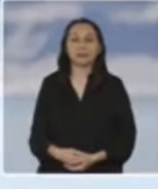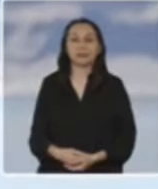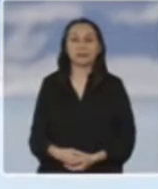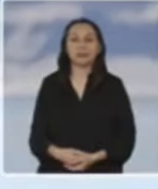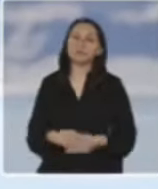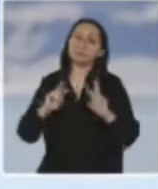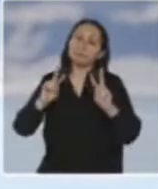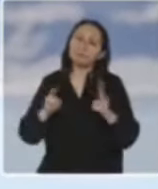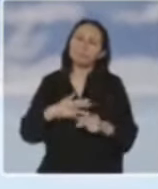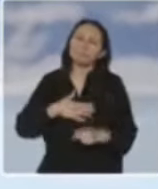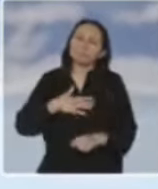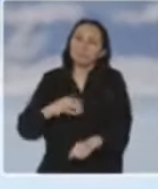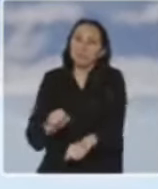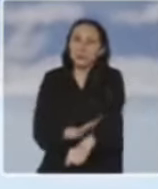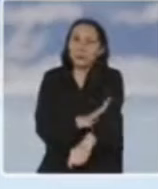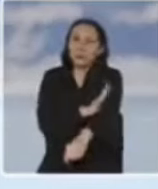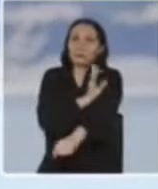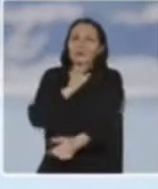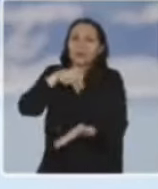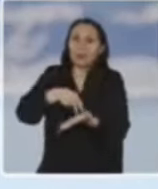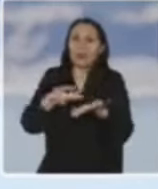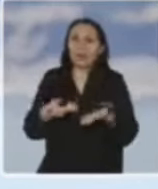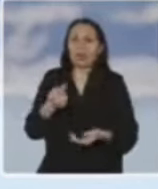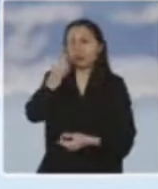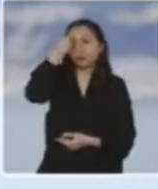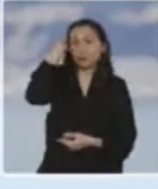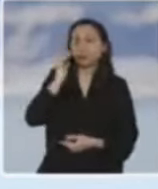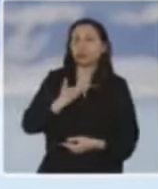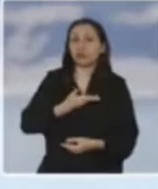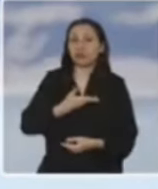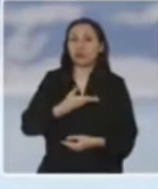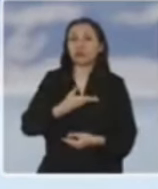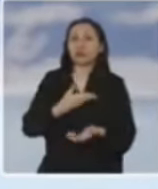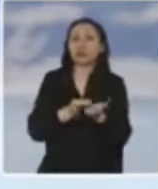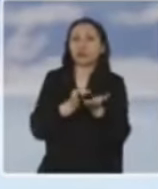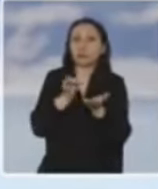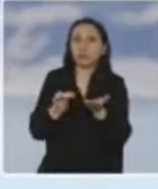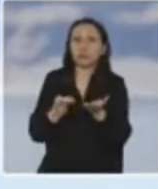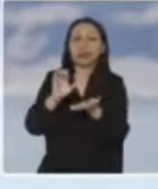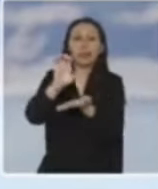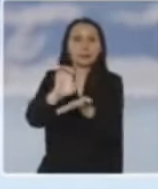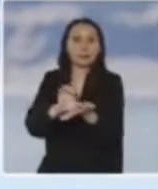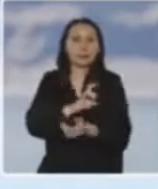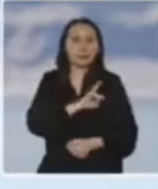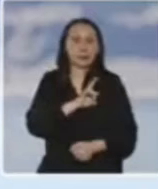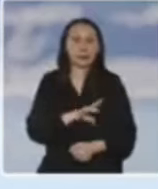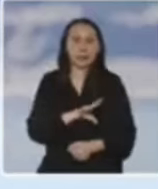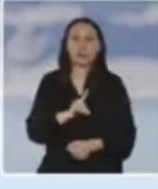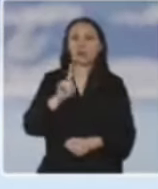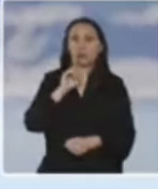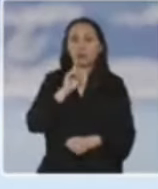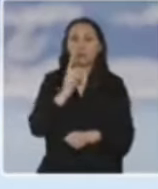es es emocionante estar acá estoy consciente que con la provincia el estado chileno